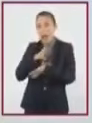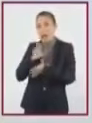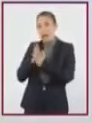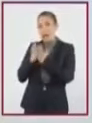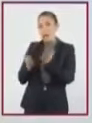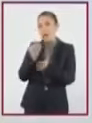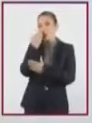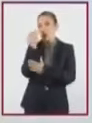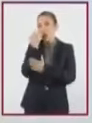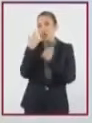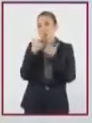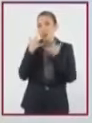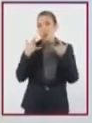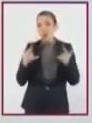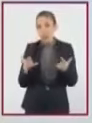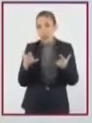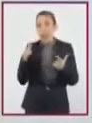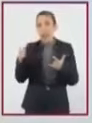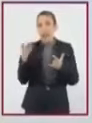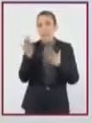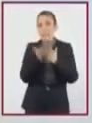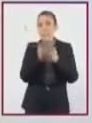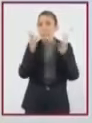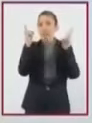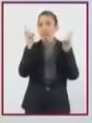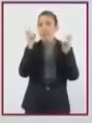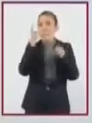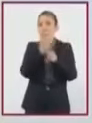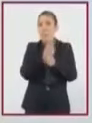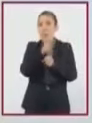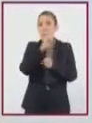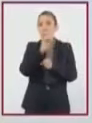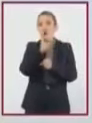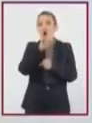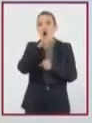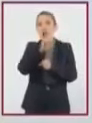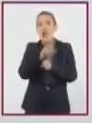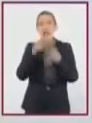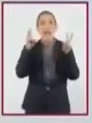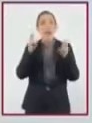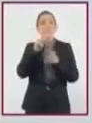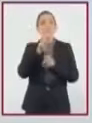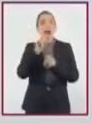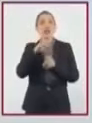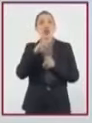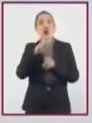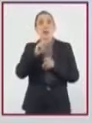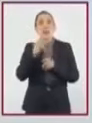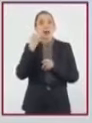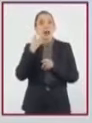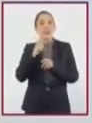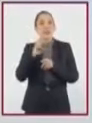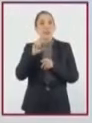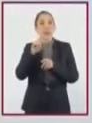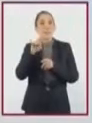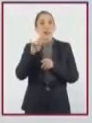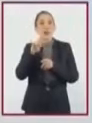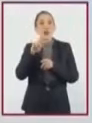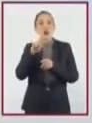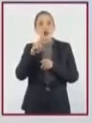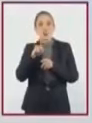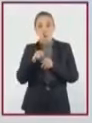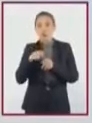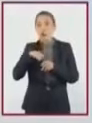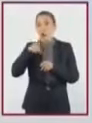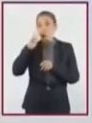en su libro de texto de historia, en el apartado del primer bloque, Panorama del Periodo. También los invito a consultar